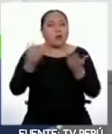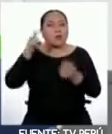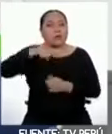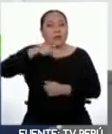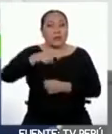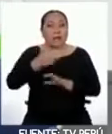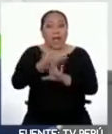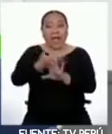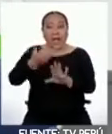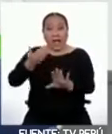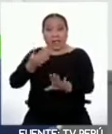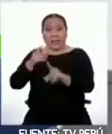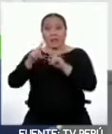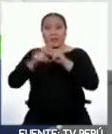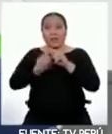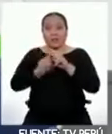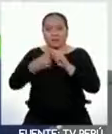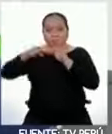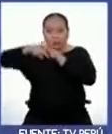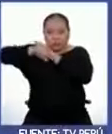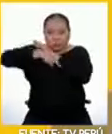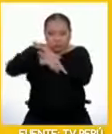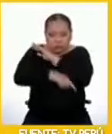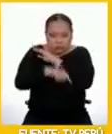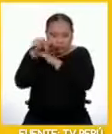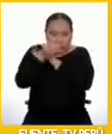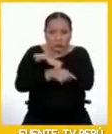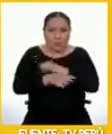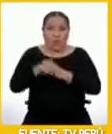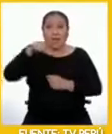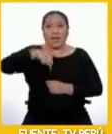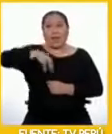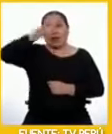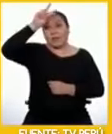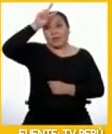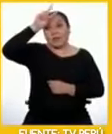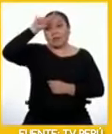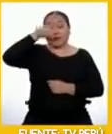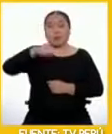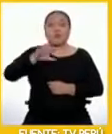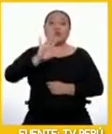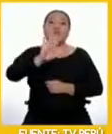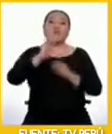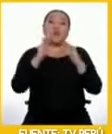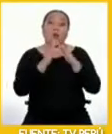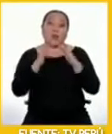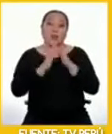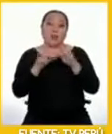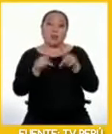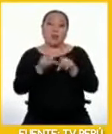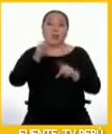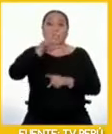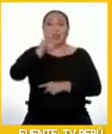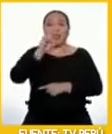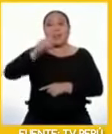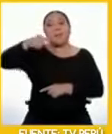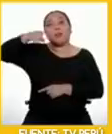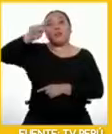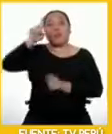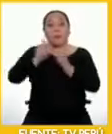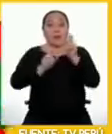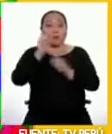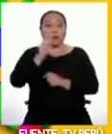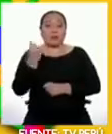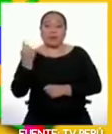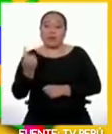antes de empezar, ahondemos un poco en la situación. El Perú es nuestro hogar y el de 30 millones de habitantes,